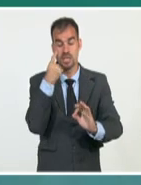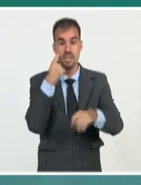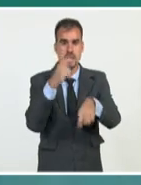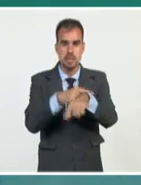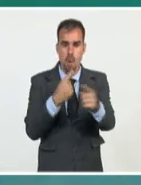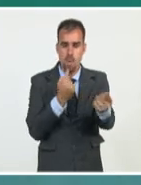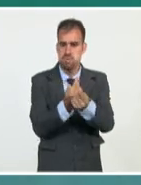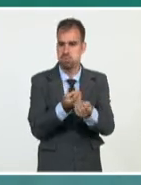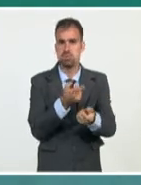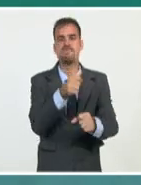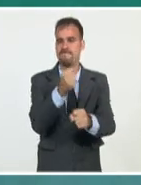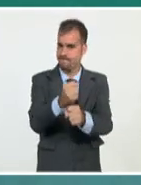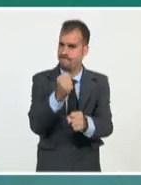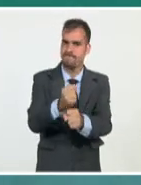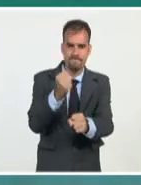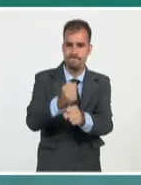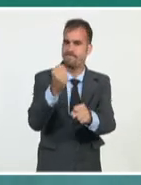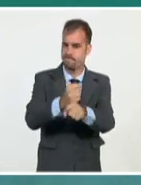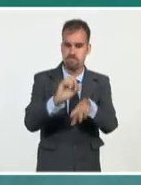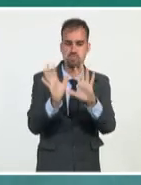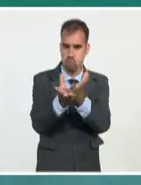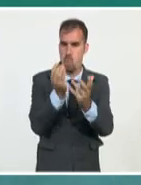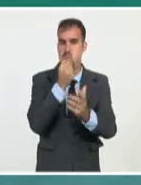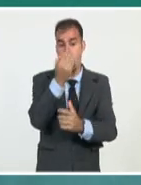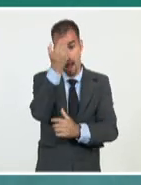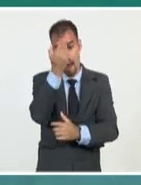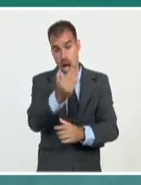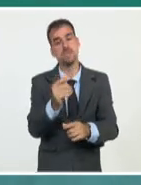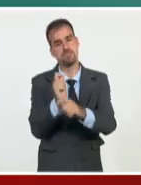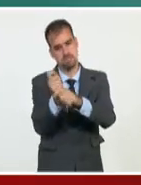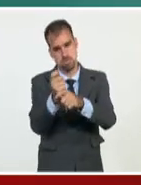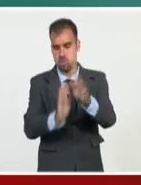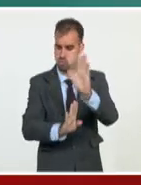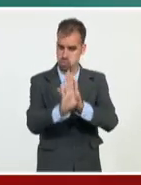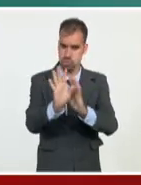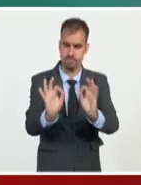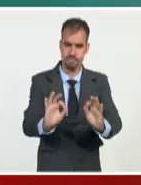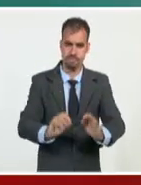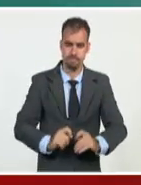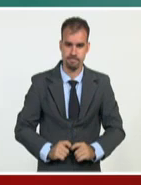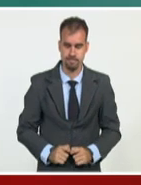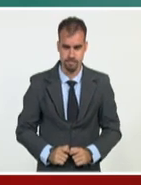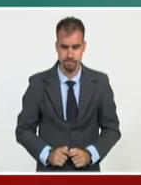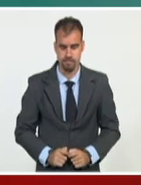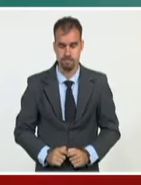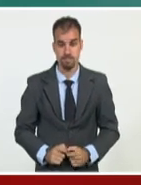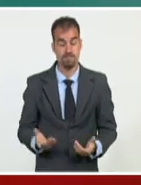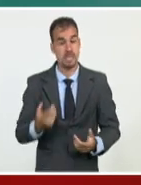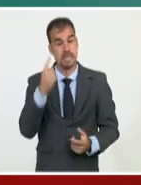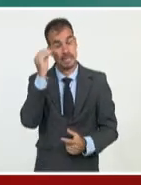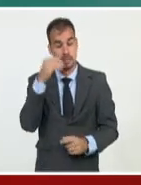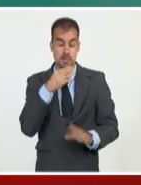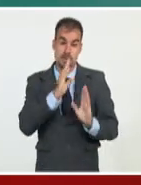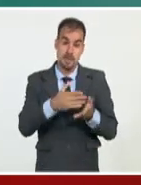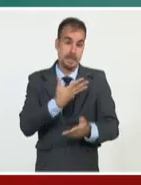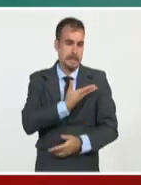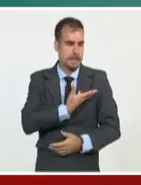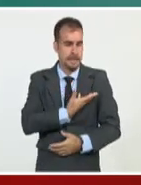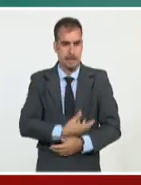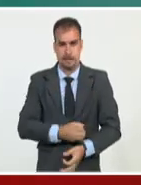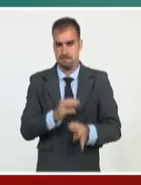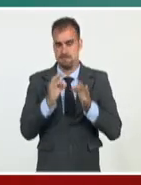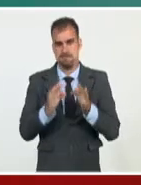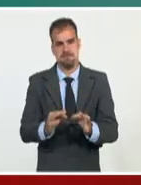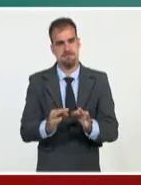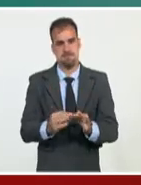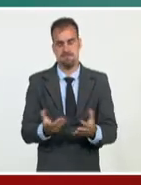favor del deporte como lo hizo Ernesto Reynoso. Y de verdad que es una baja bien sensible, lo lamentamos todos los que tenemos que ver de una forma u